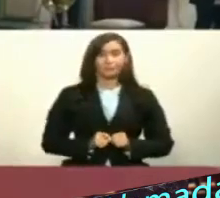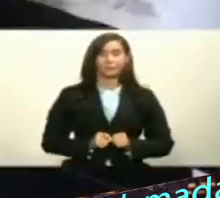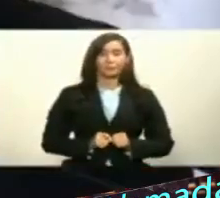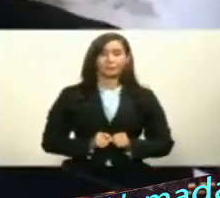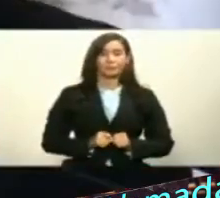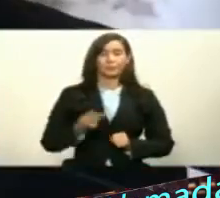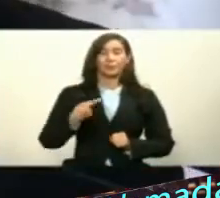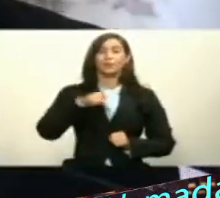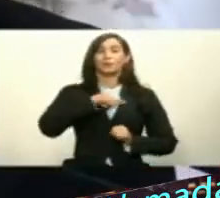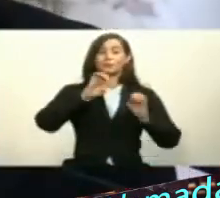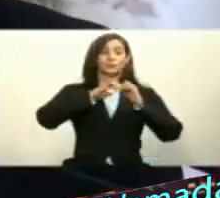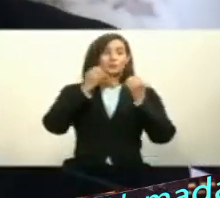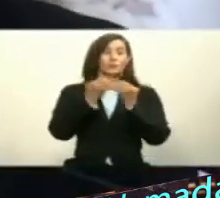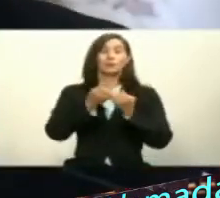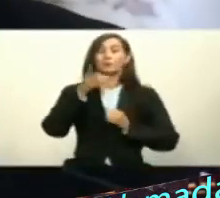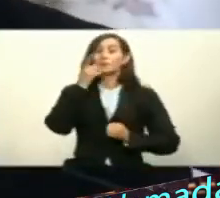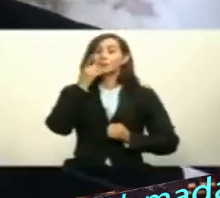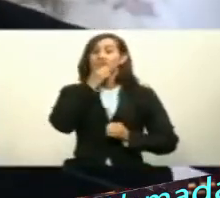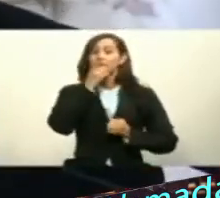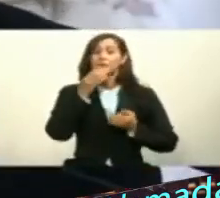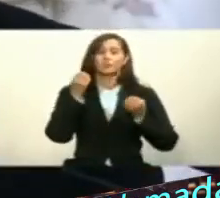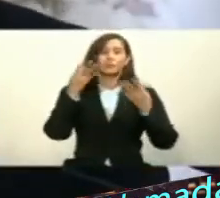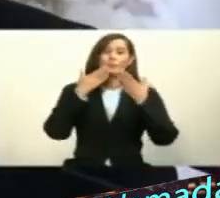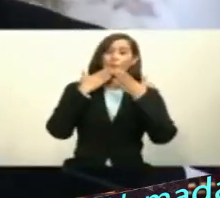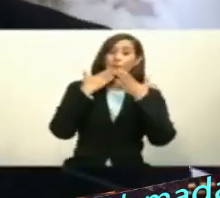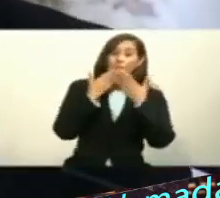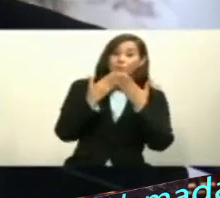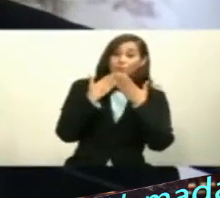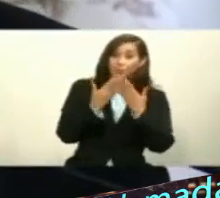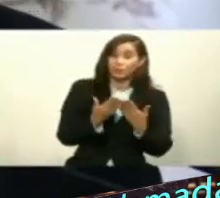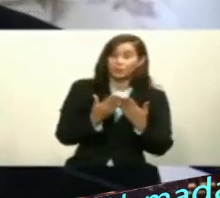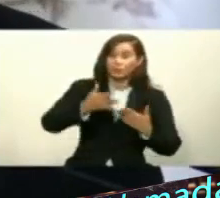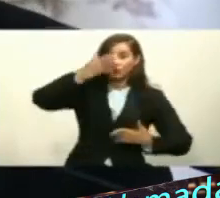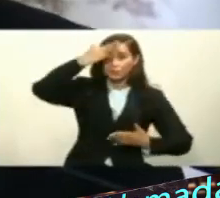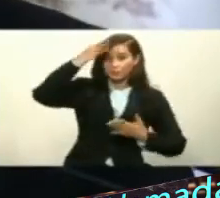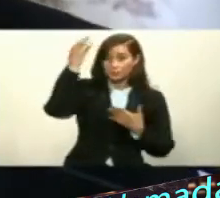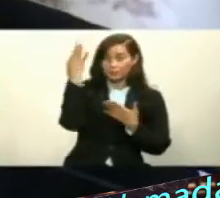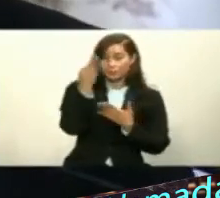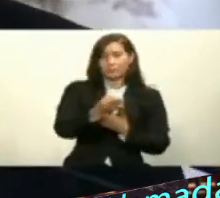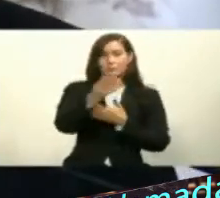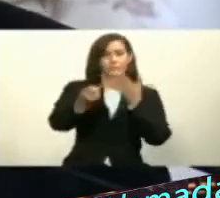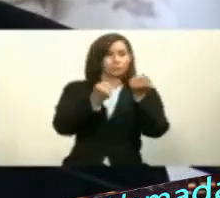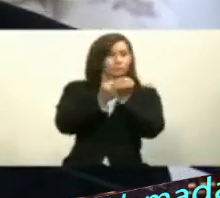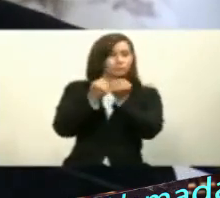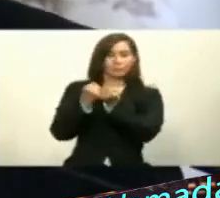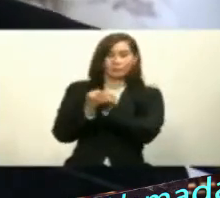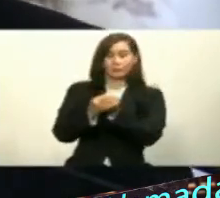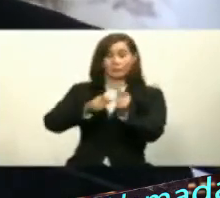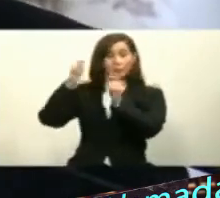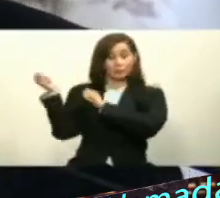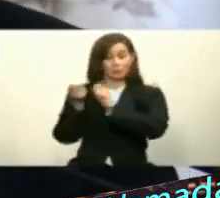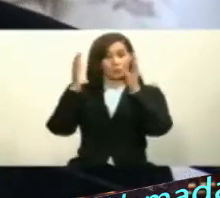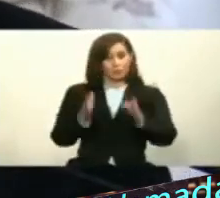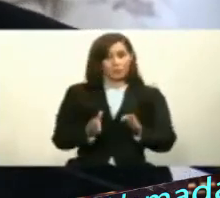Nuestra clase y todo el béisbol dominicano está eternamente agradecido con su decisión firme de apoyar la celebración de un magnífico torneo en el